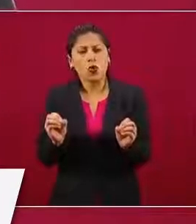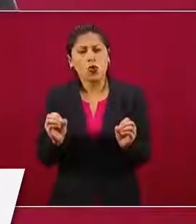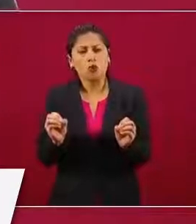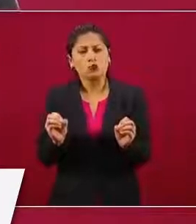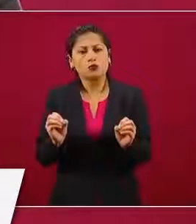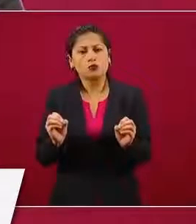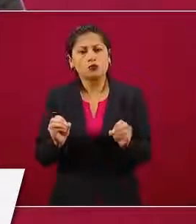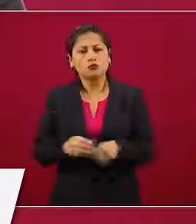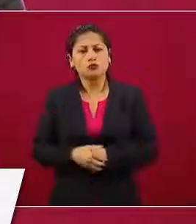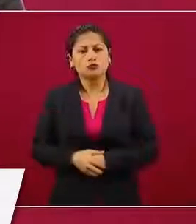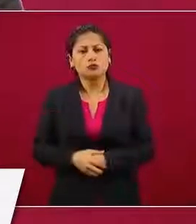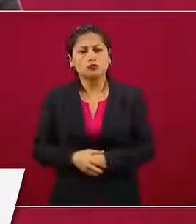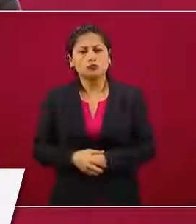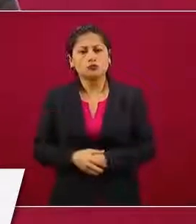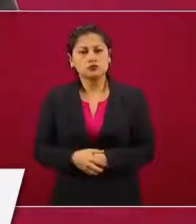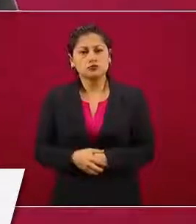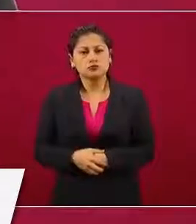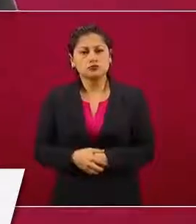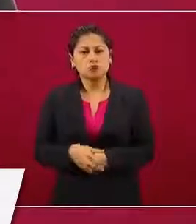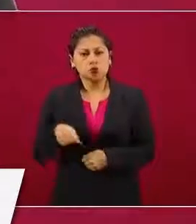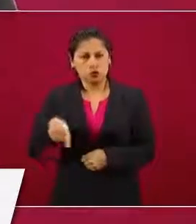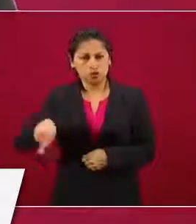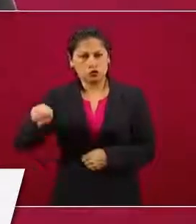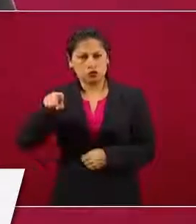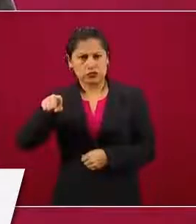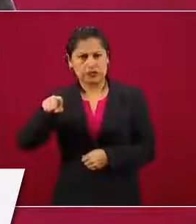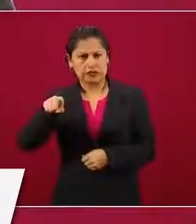nacional, como Echeverría.